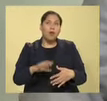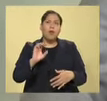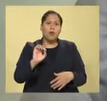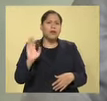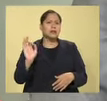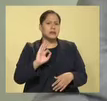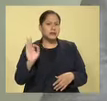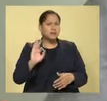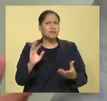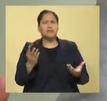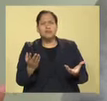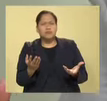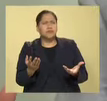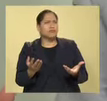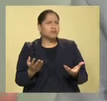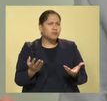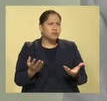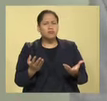tengan